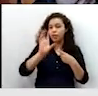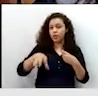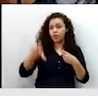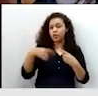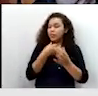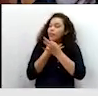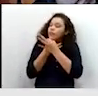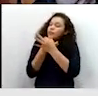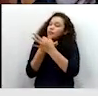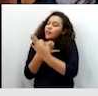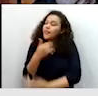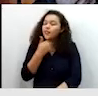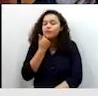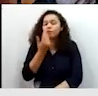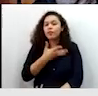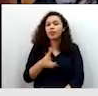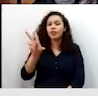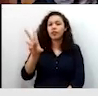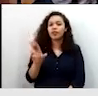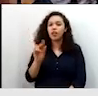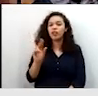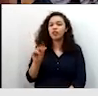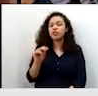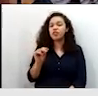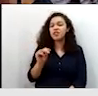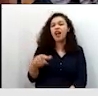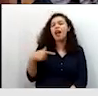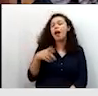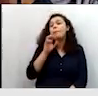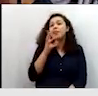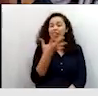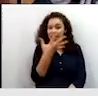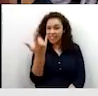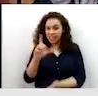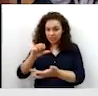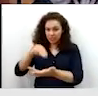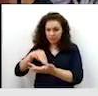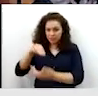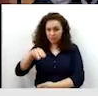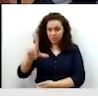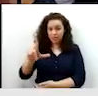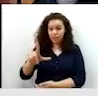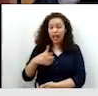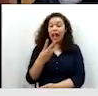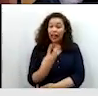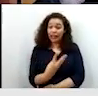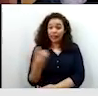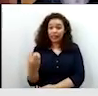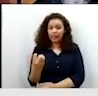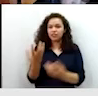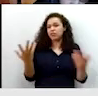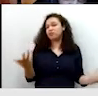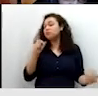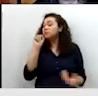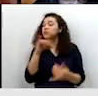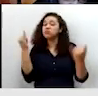tocar. Entonces pues van a decir, no, pero pues es que ya me voy a echar la de 500. Y después, no, pues es que está la de 300. Pero al fin y al cabo seguimos